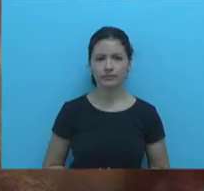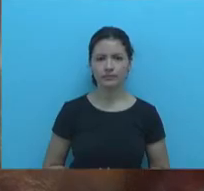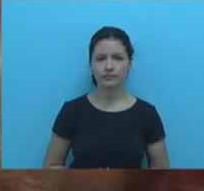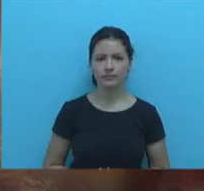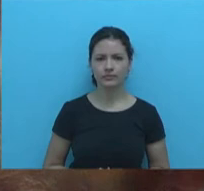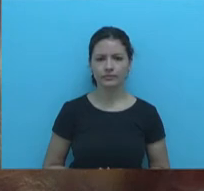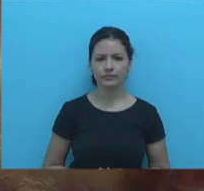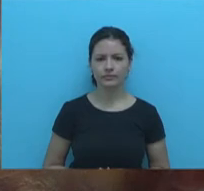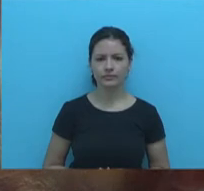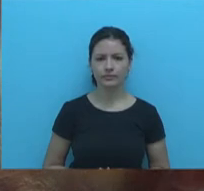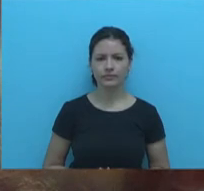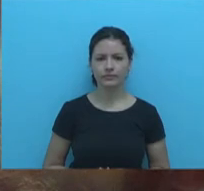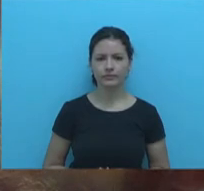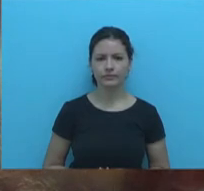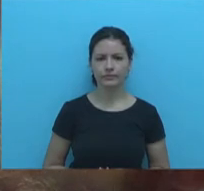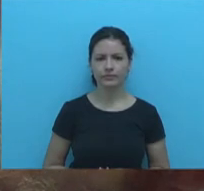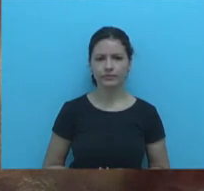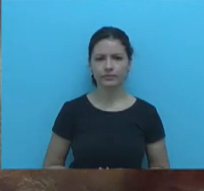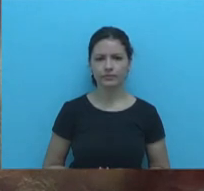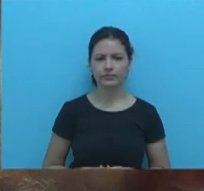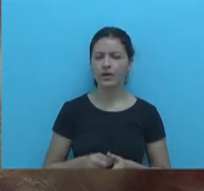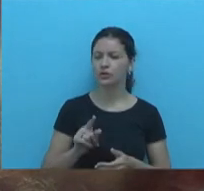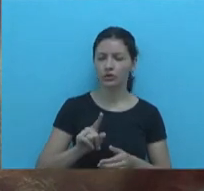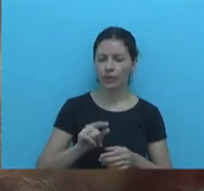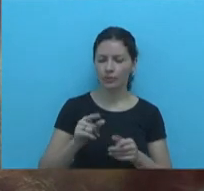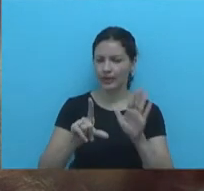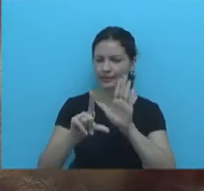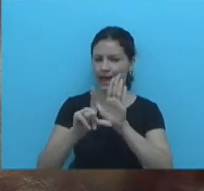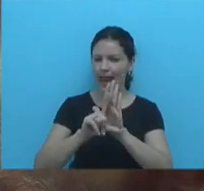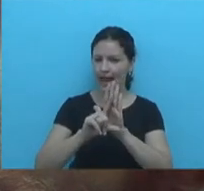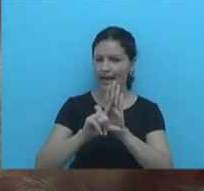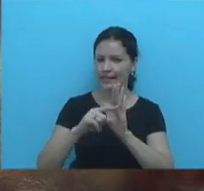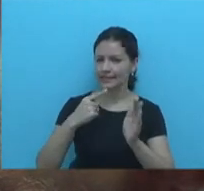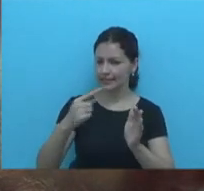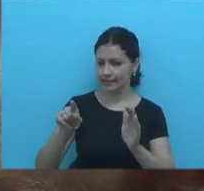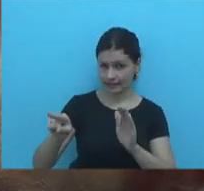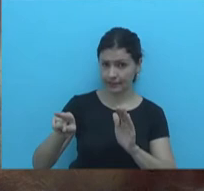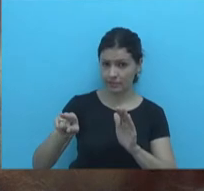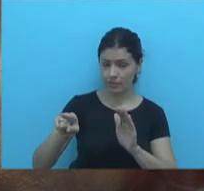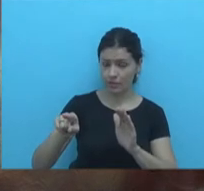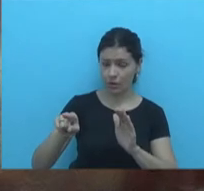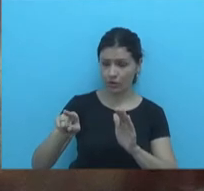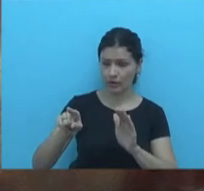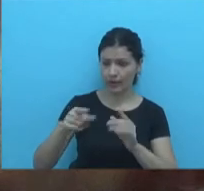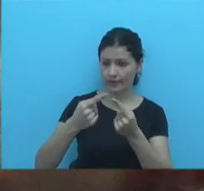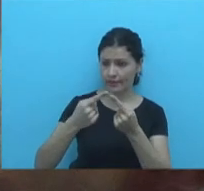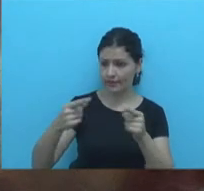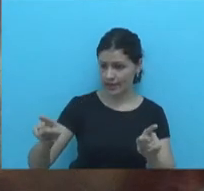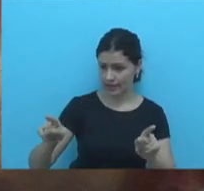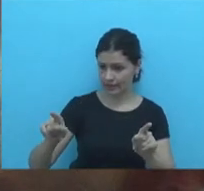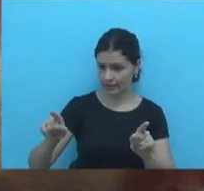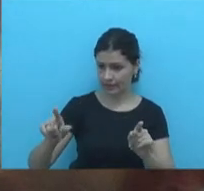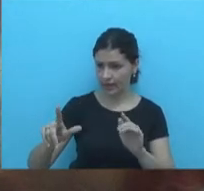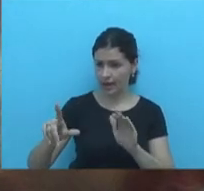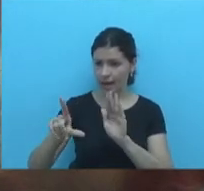No, nosotros no lo digamos porque esa ley que decís vos, lo que brinda es un beneficio económico, no le brinda otra cosa.